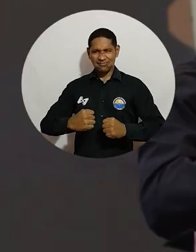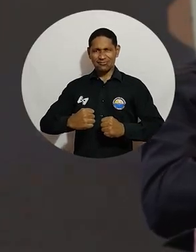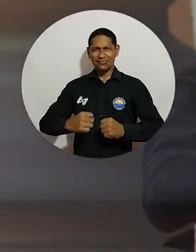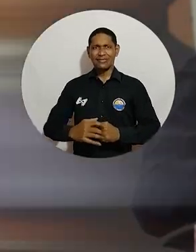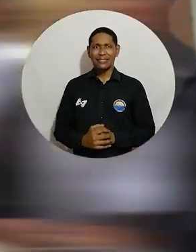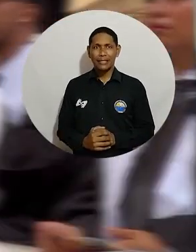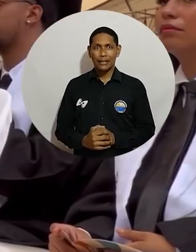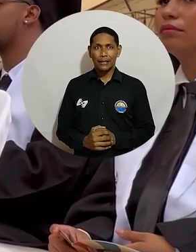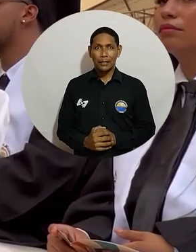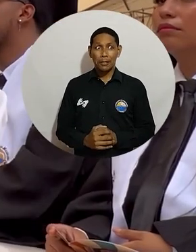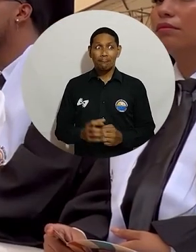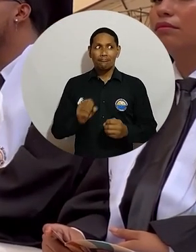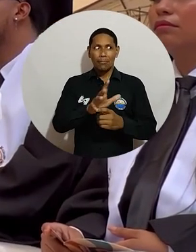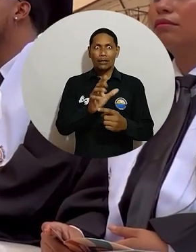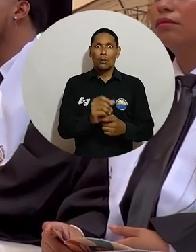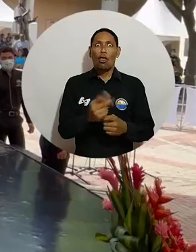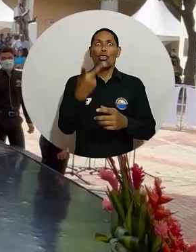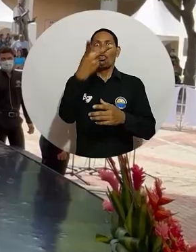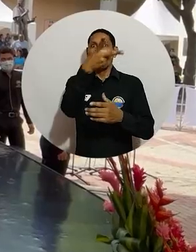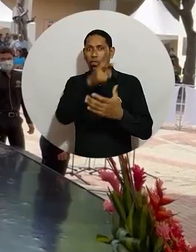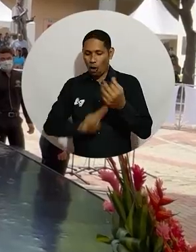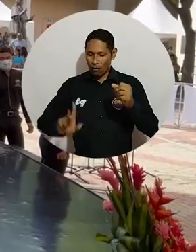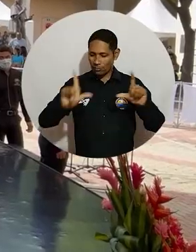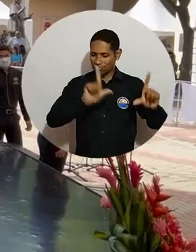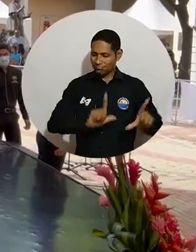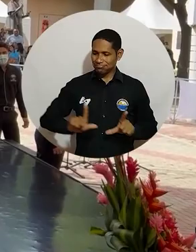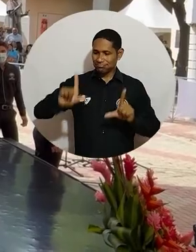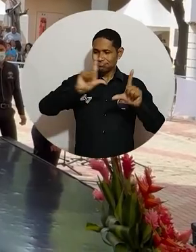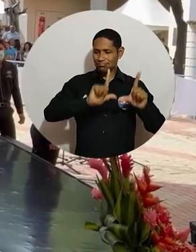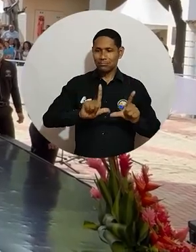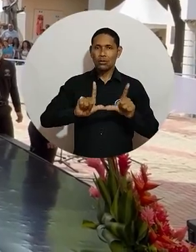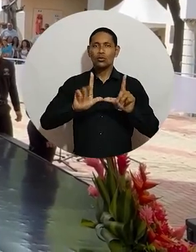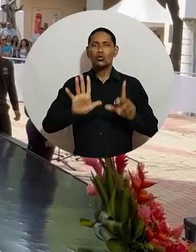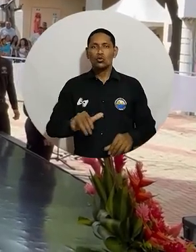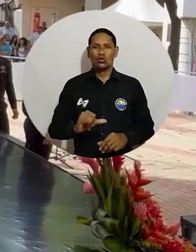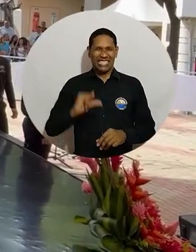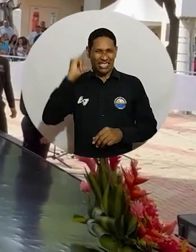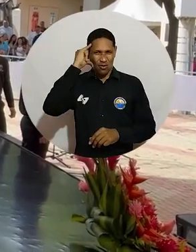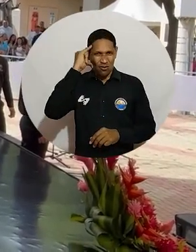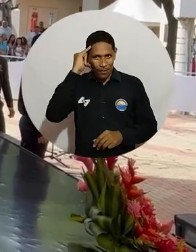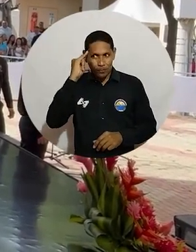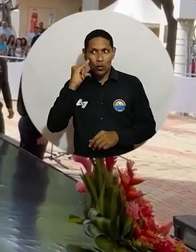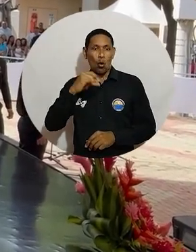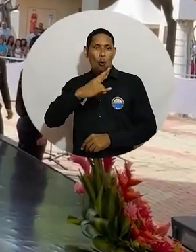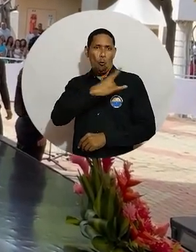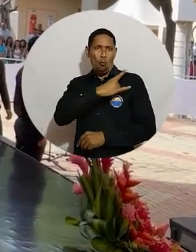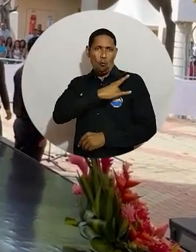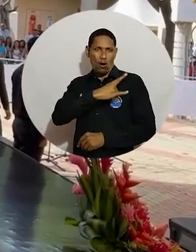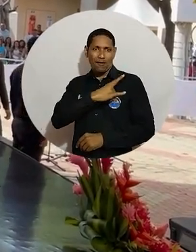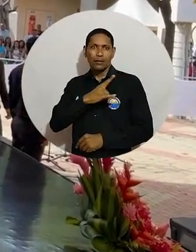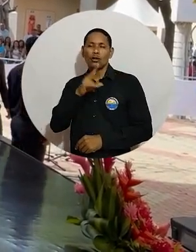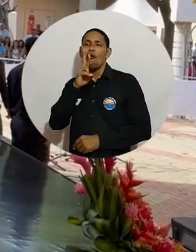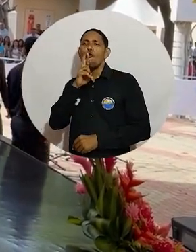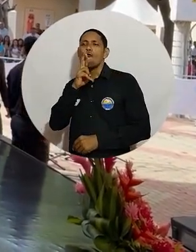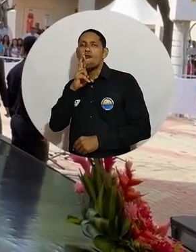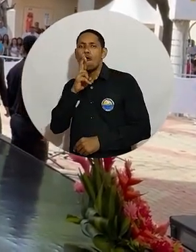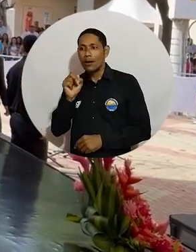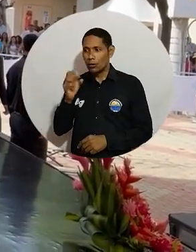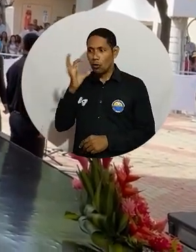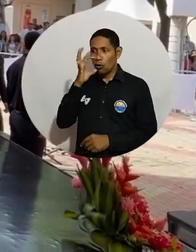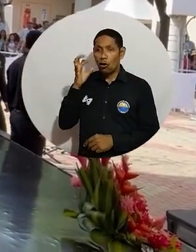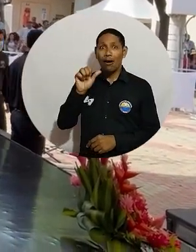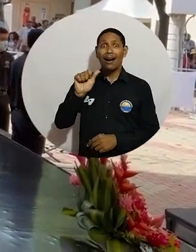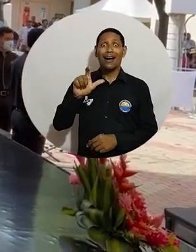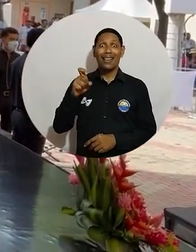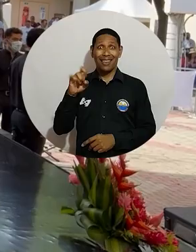la vida. Como hecho sobresaliente se destaca la doble titulación en psicología con la Universidad La Sapienza de Roma para